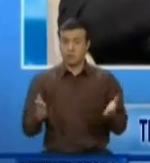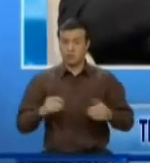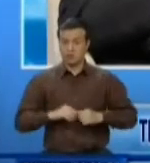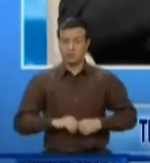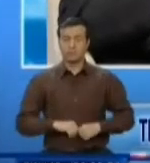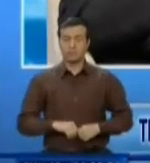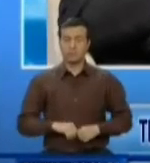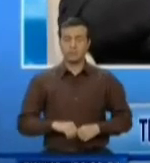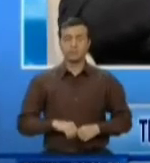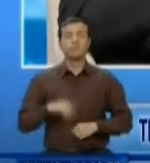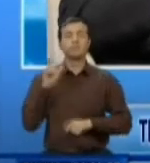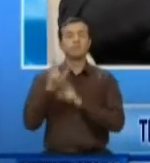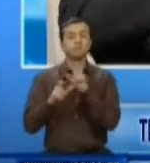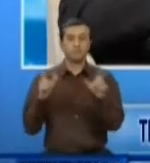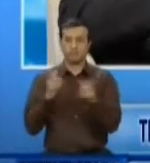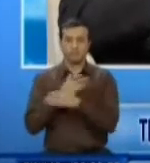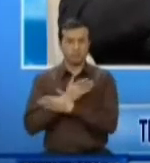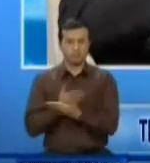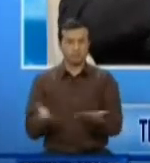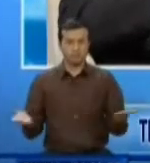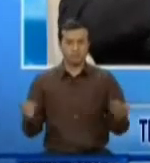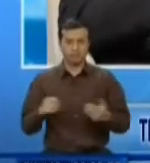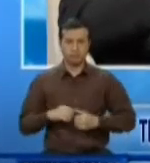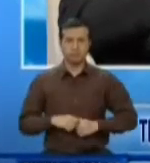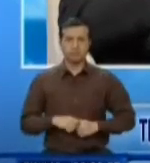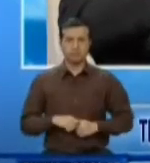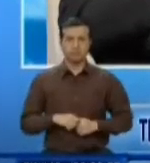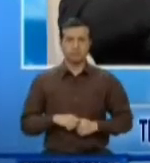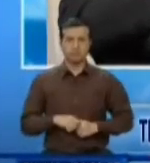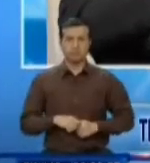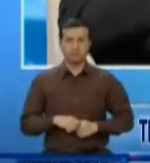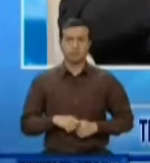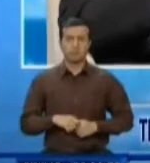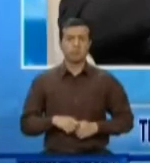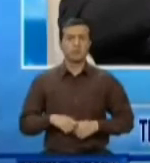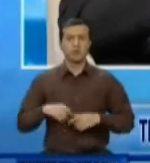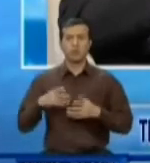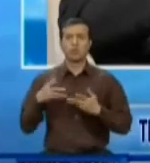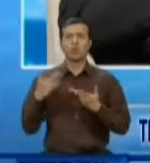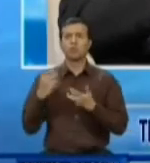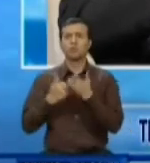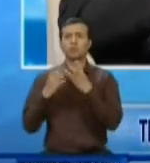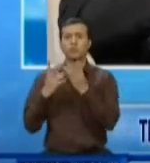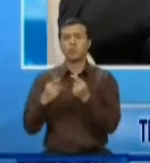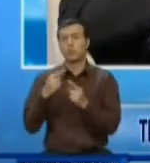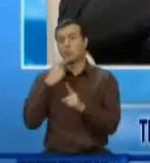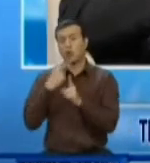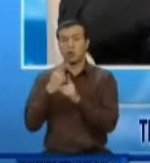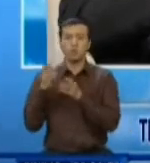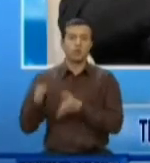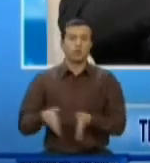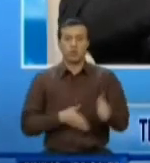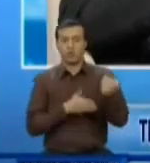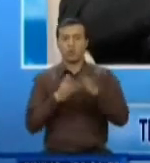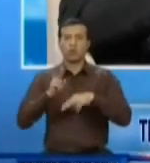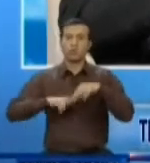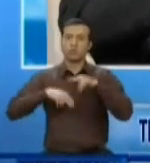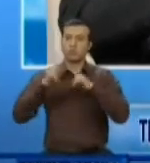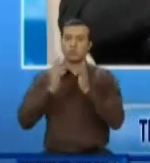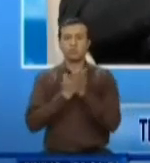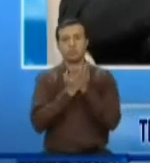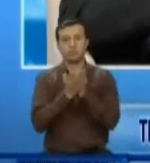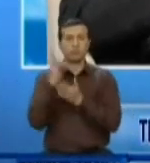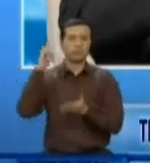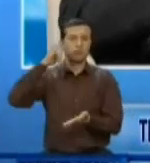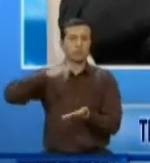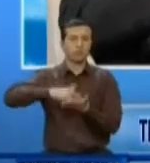las víctimas más más fáciles de atacar son vialidad infraestructura puerto aeropuertos etcétera